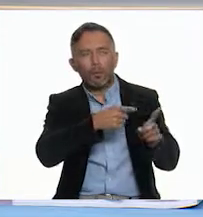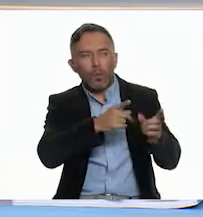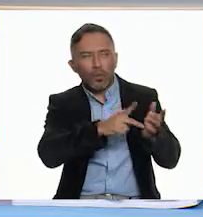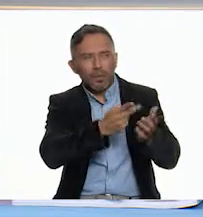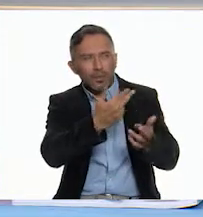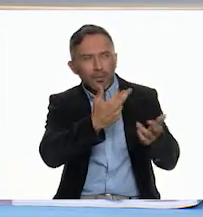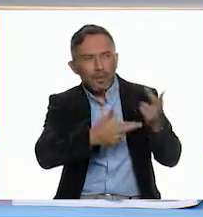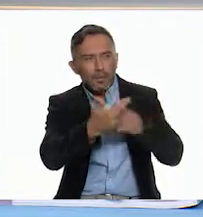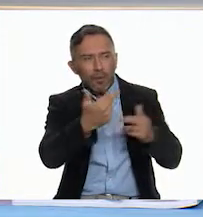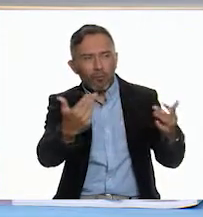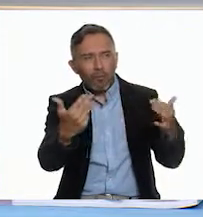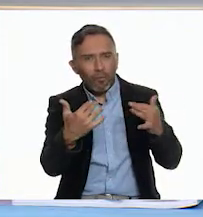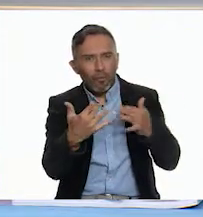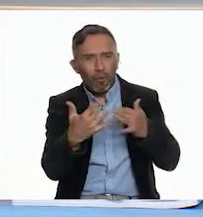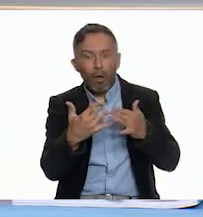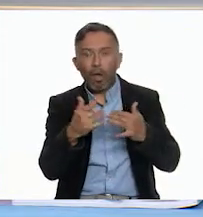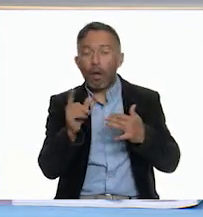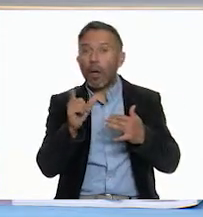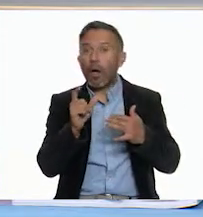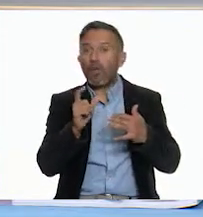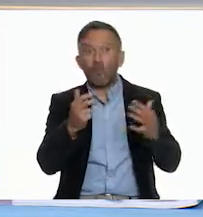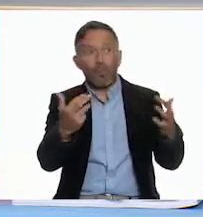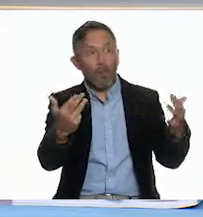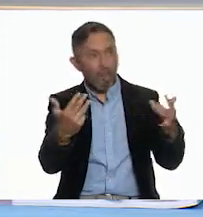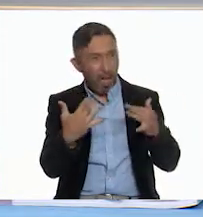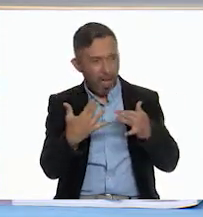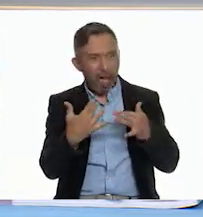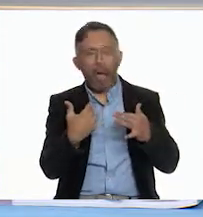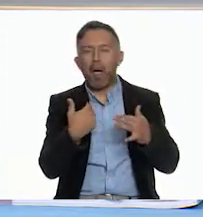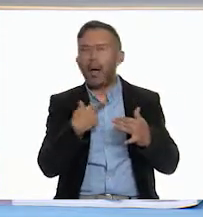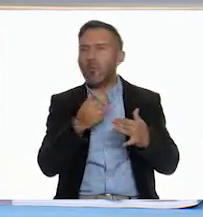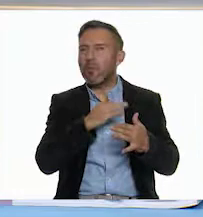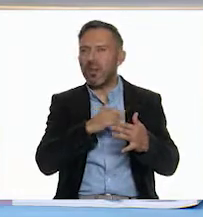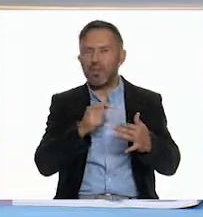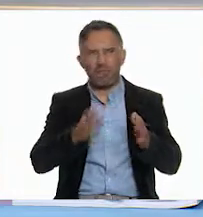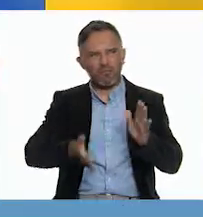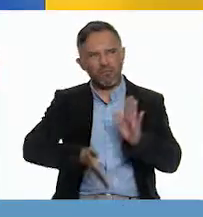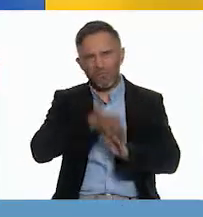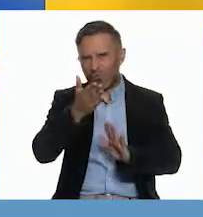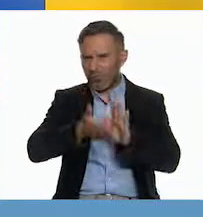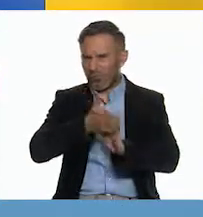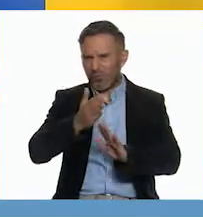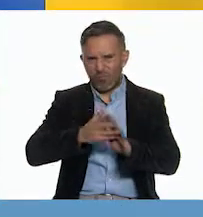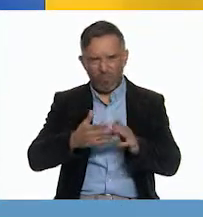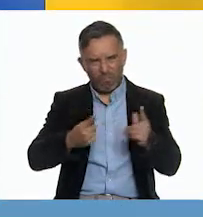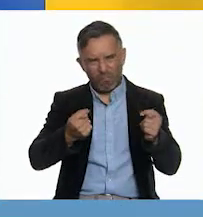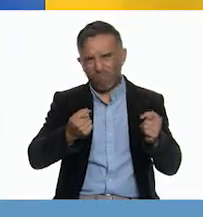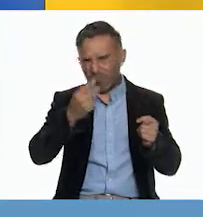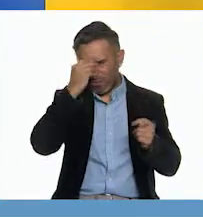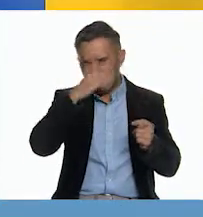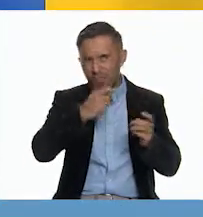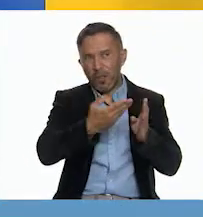ya estaban de regreso, los encerró con una muralla. Espera, Raulito.